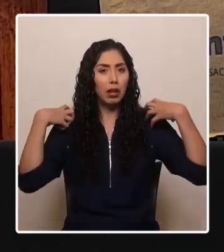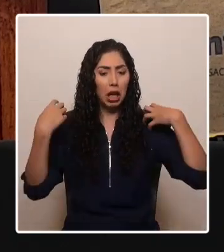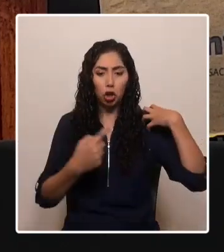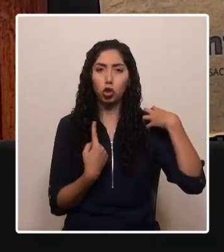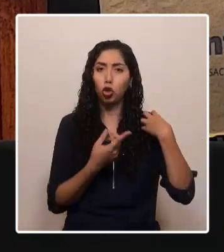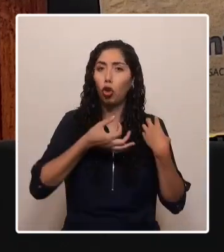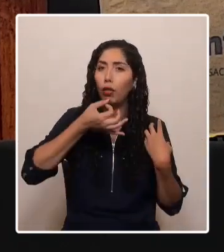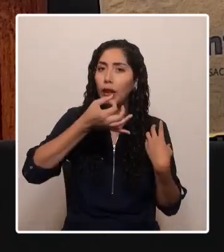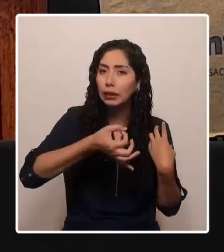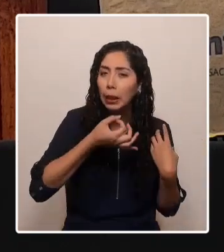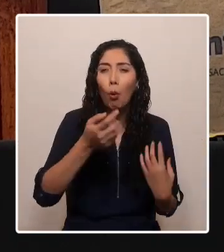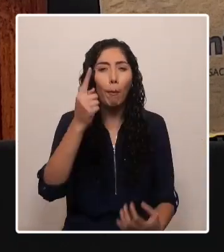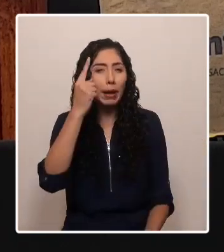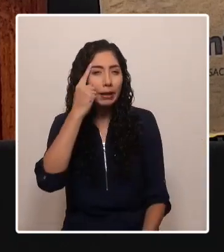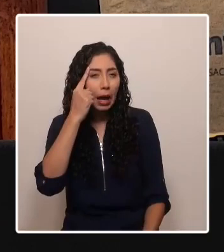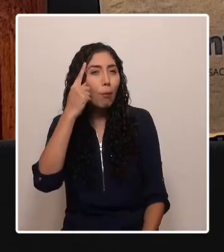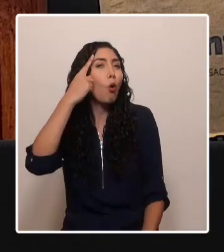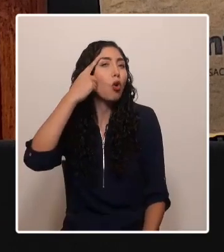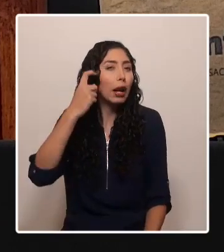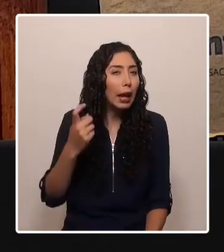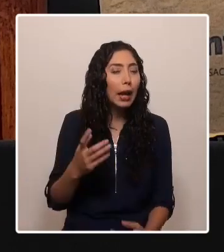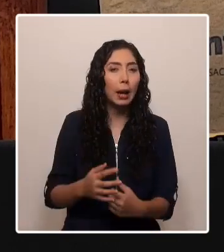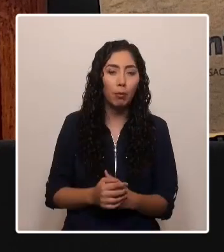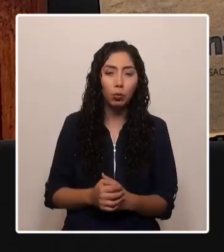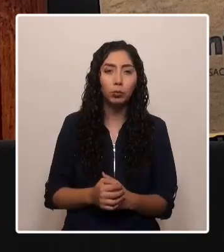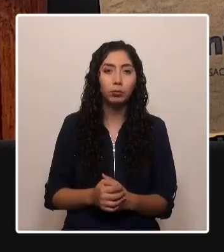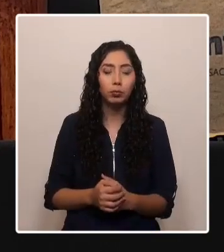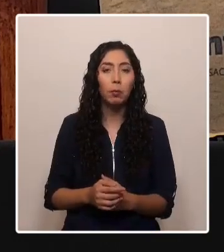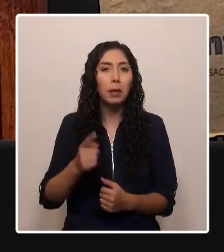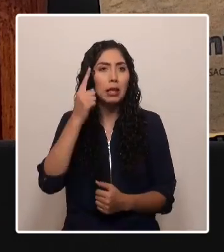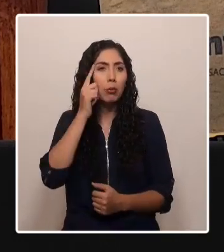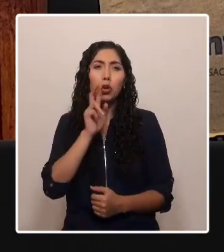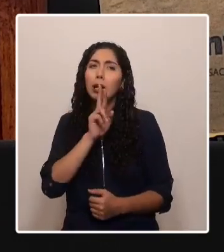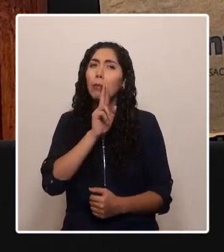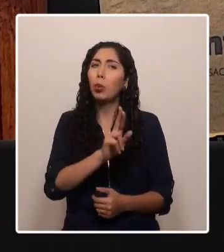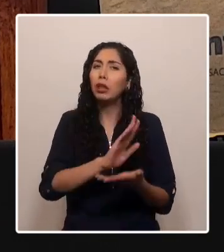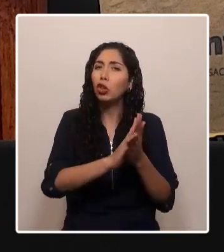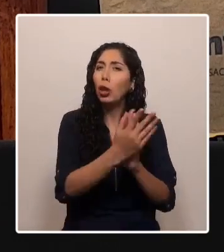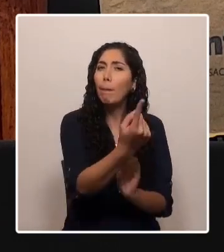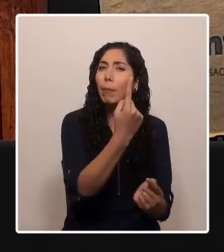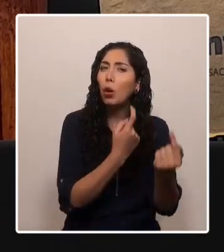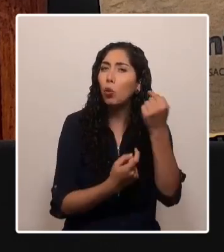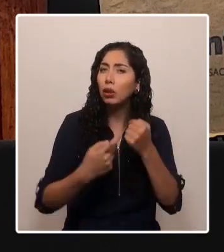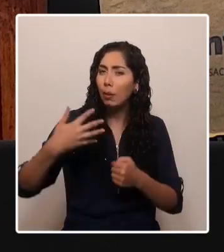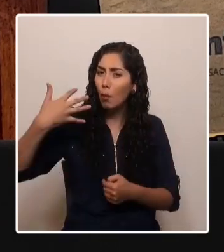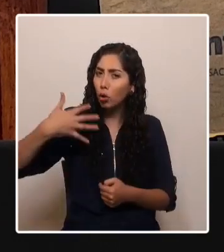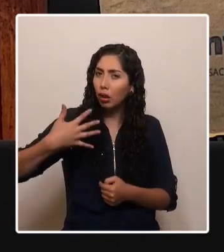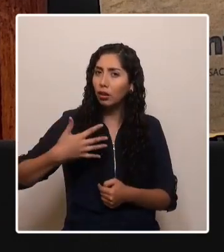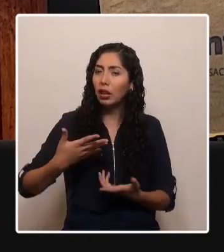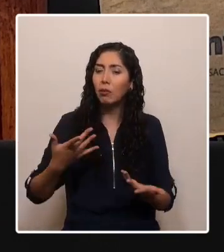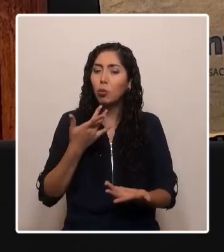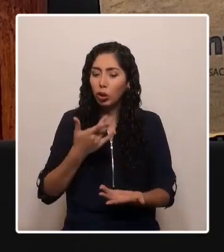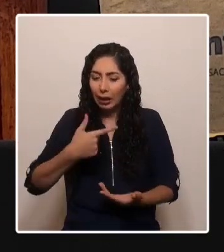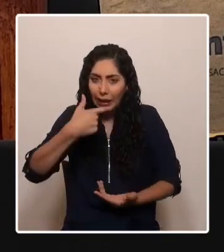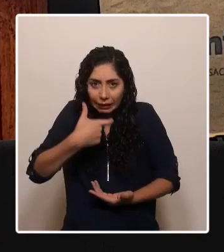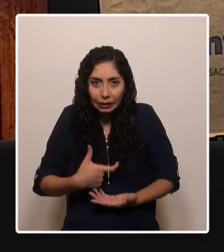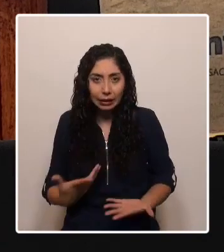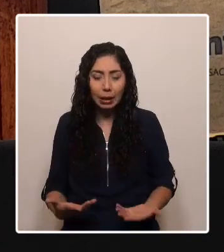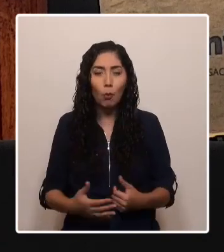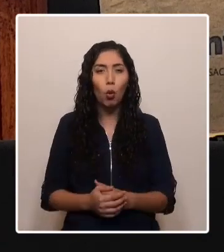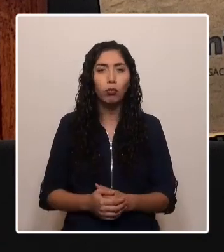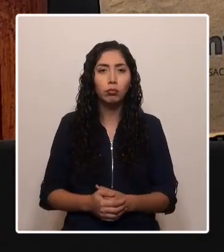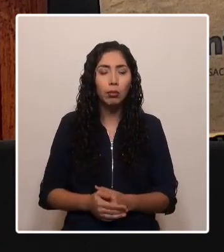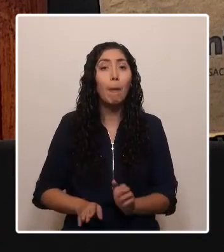con lo que pensamos, con lo que creemos, nos hace pensar respuestas para las preguntas trascendentales de nuestra existencia. Con ello nos hace más conscientes de